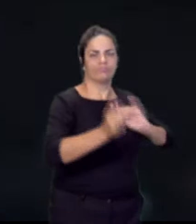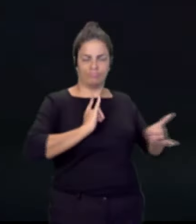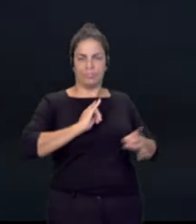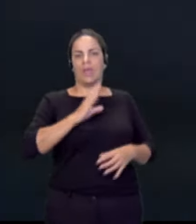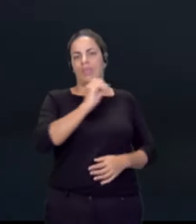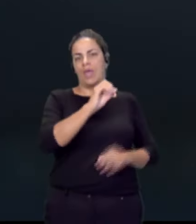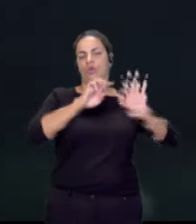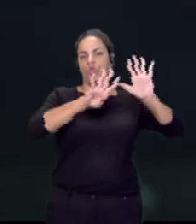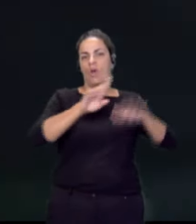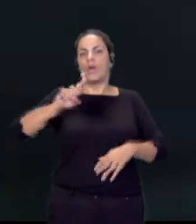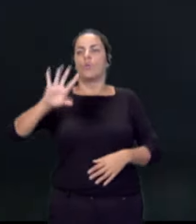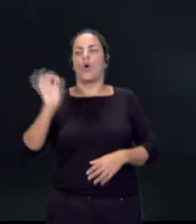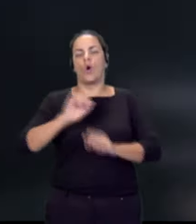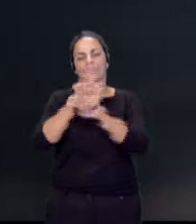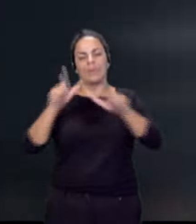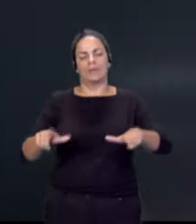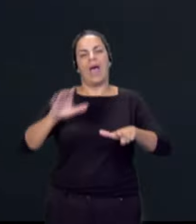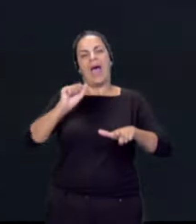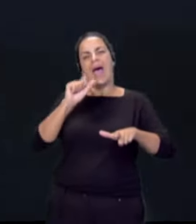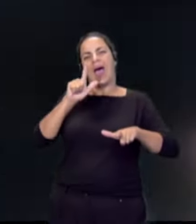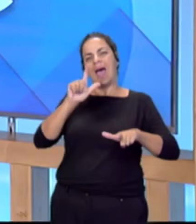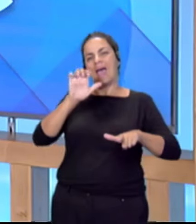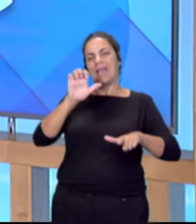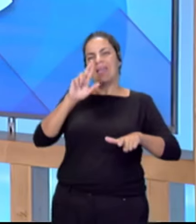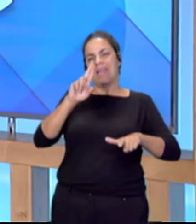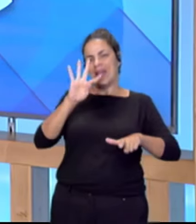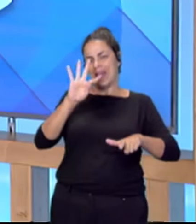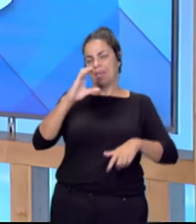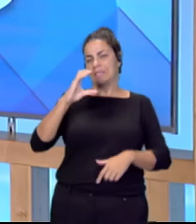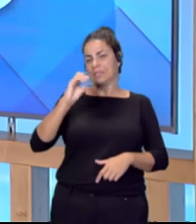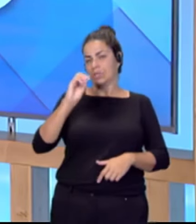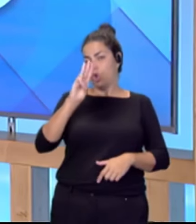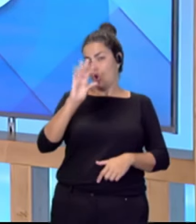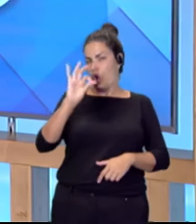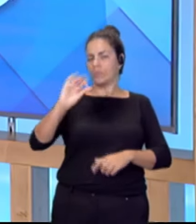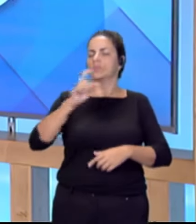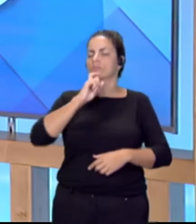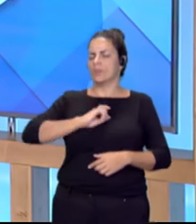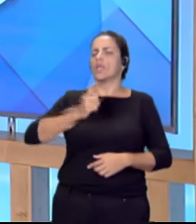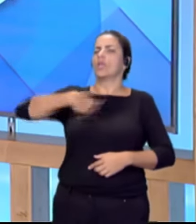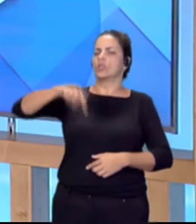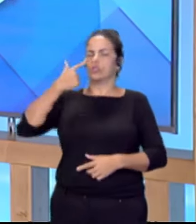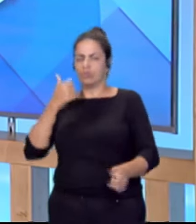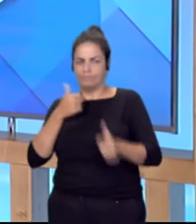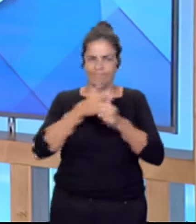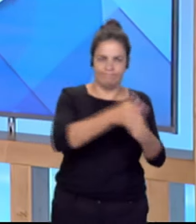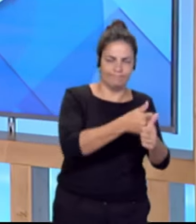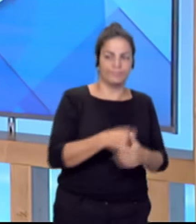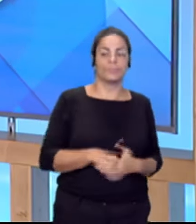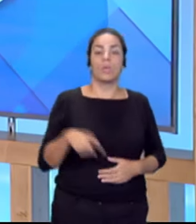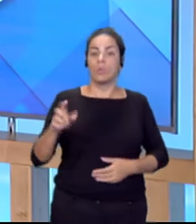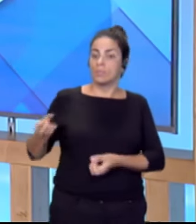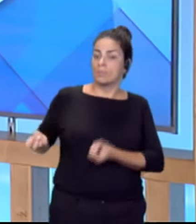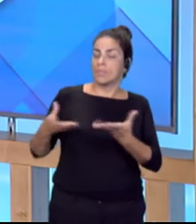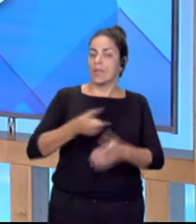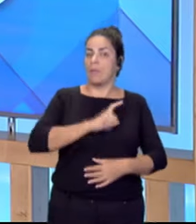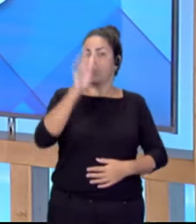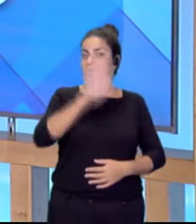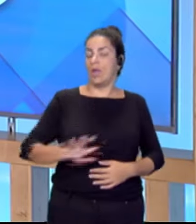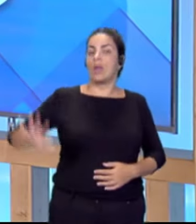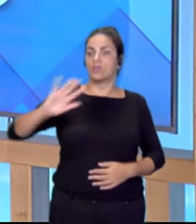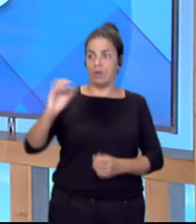plataforma AlertCops. Nosotros lo perseguiremos. Pues ese es el mensaje que nos da la Policía Nacional. Atentos, ya sabemos que las